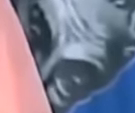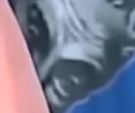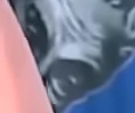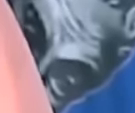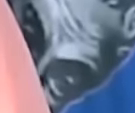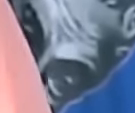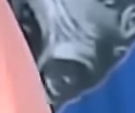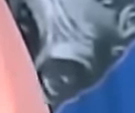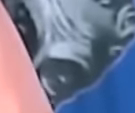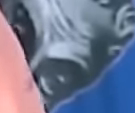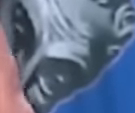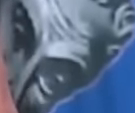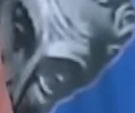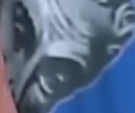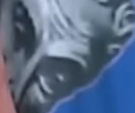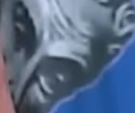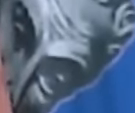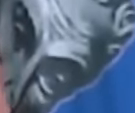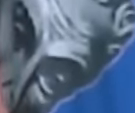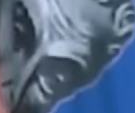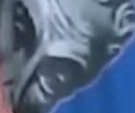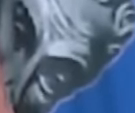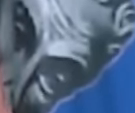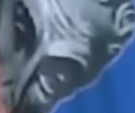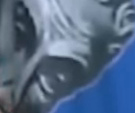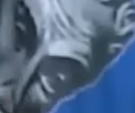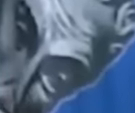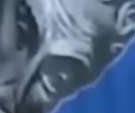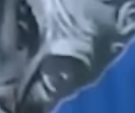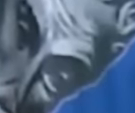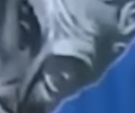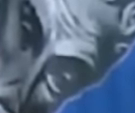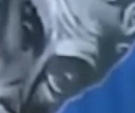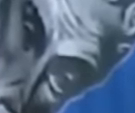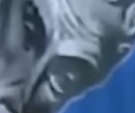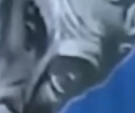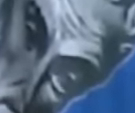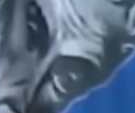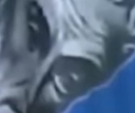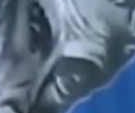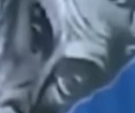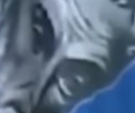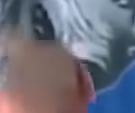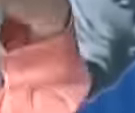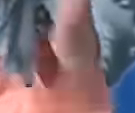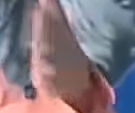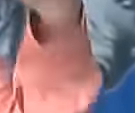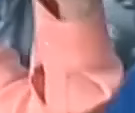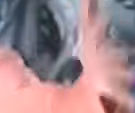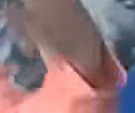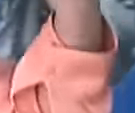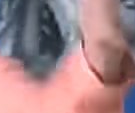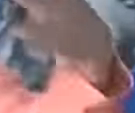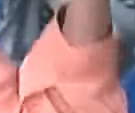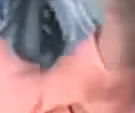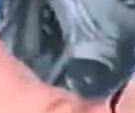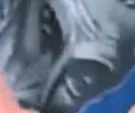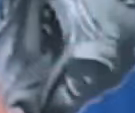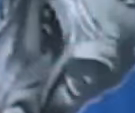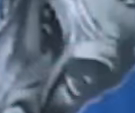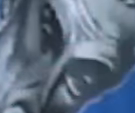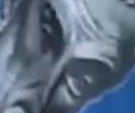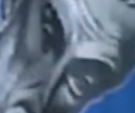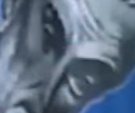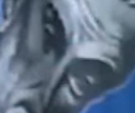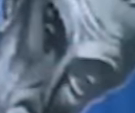la llegada del comandante Hugo Chávez al poder en el año 1998, el inicio de esa transformación